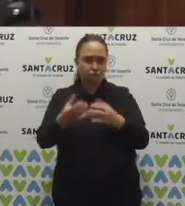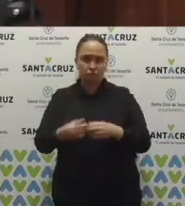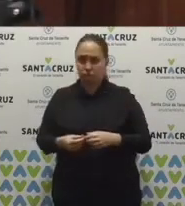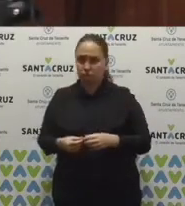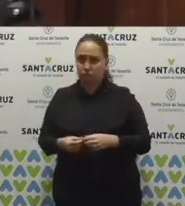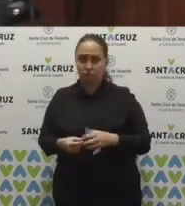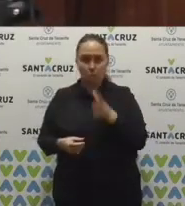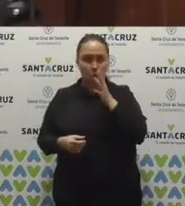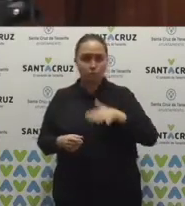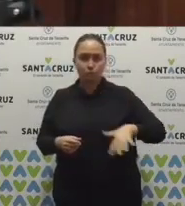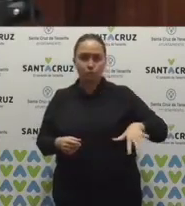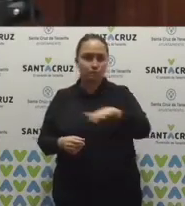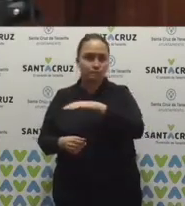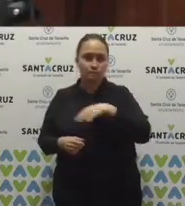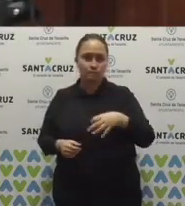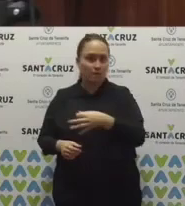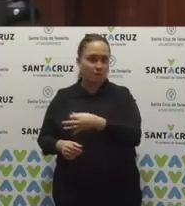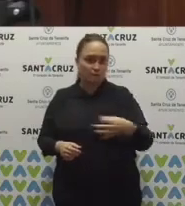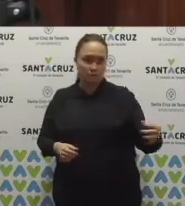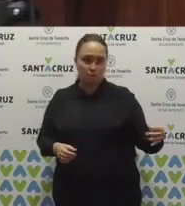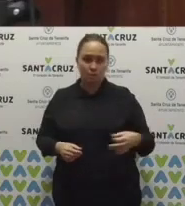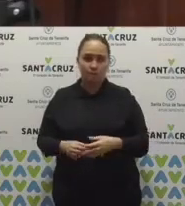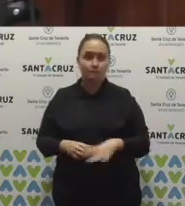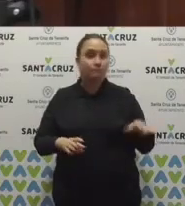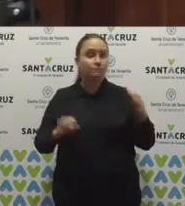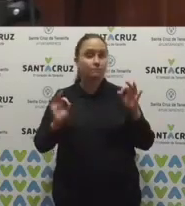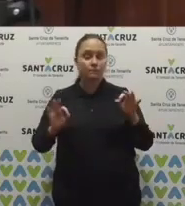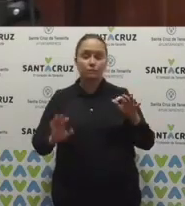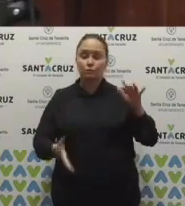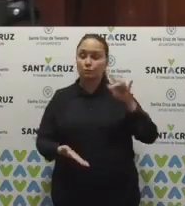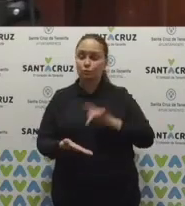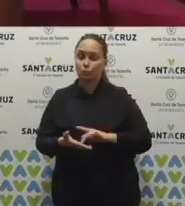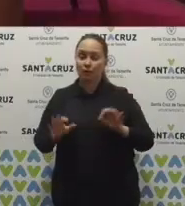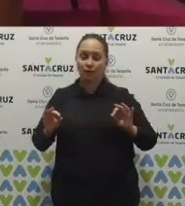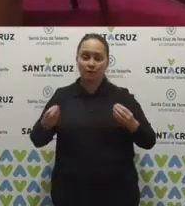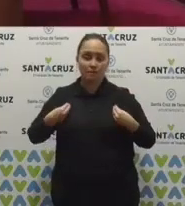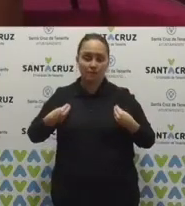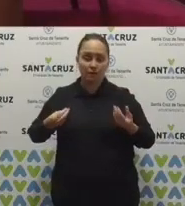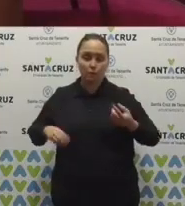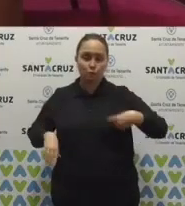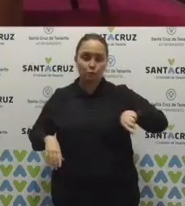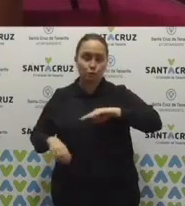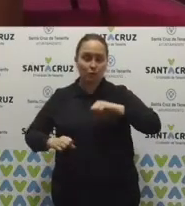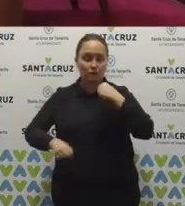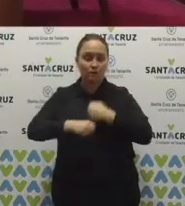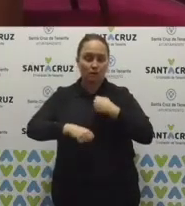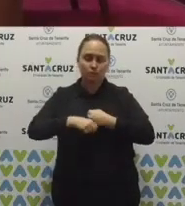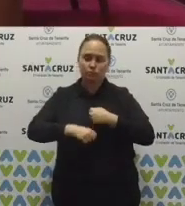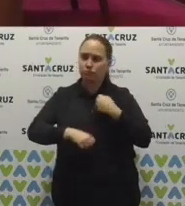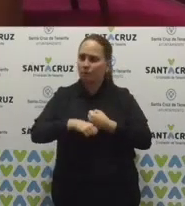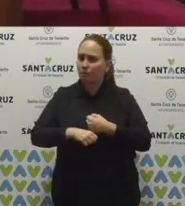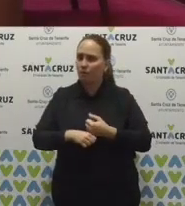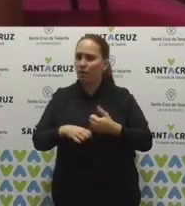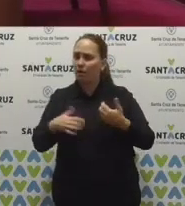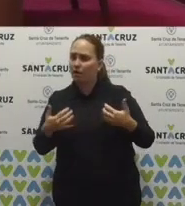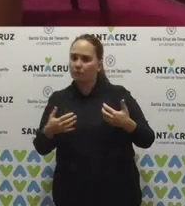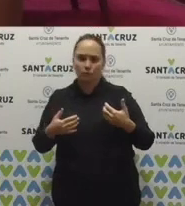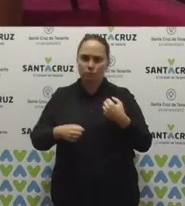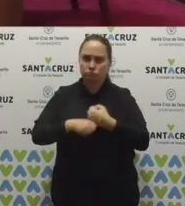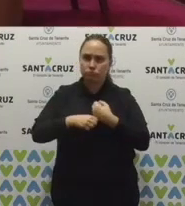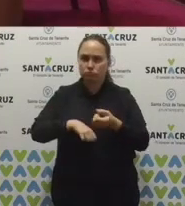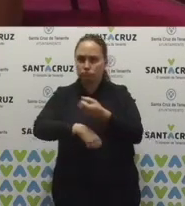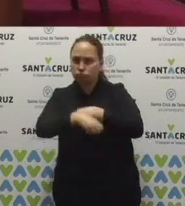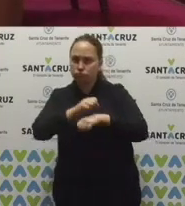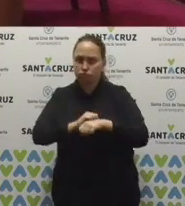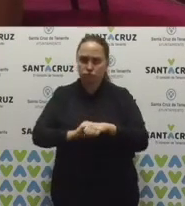foro donde debe ser pues ha sido que mientras pues nosotros trabajábamos mucho y muy duro a ese juego con